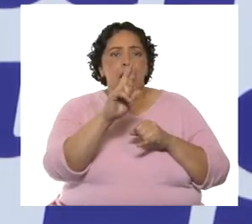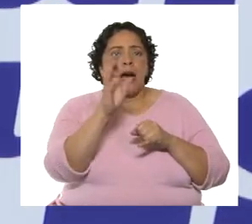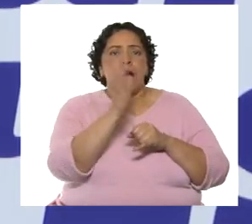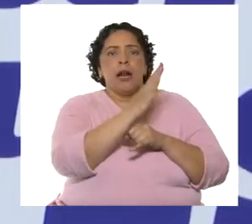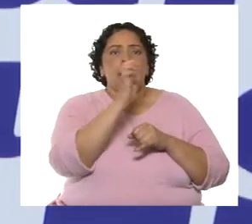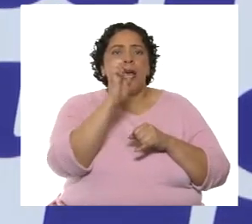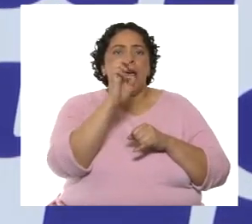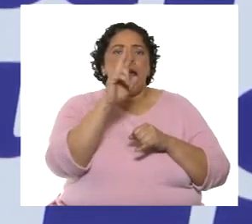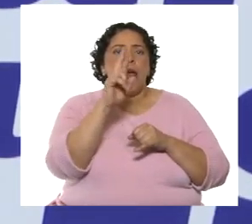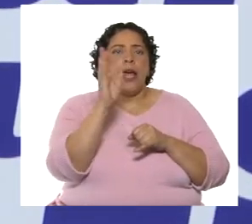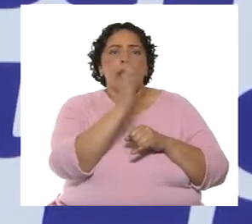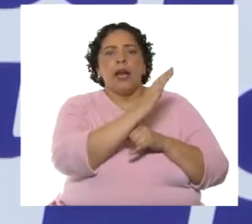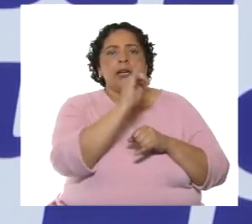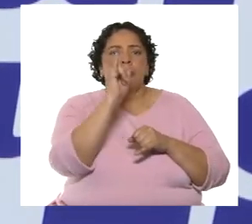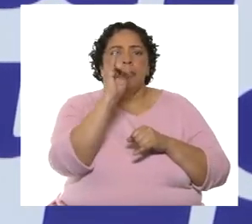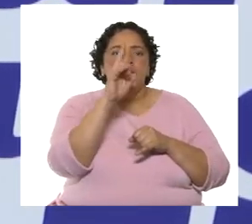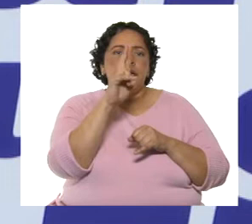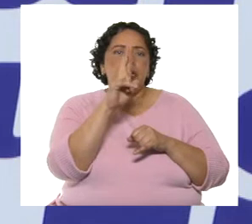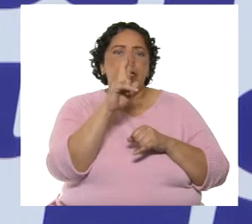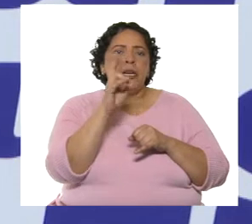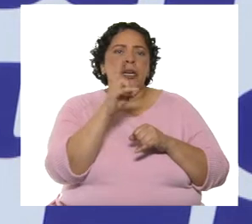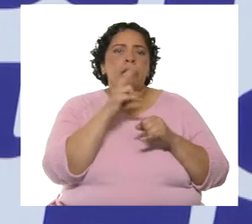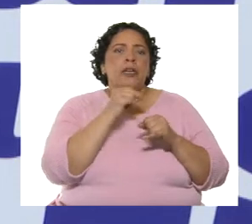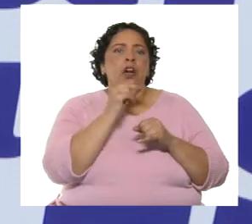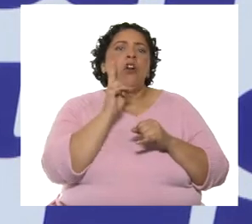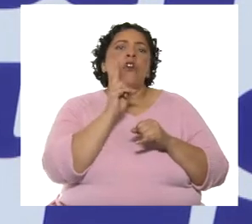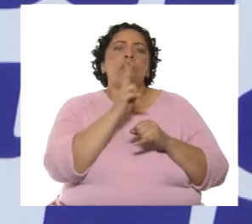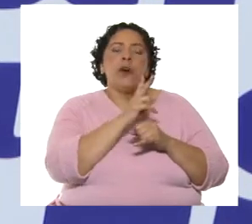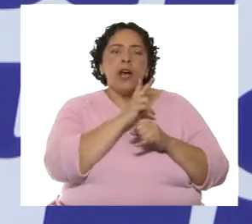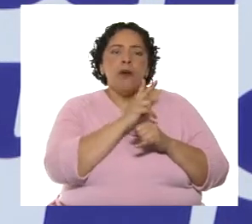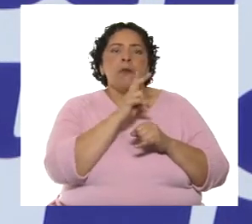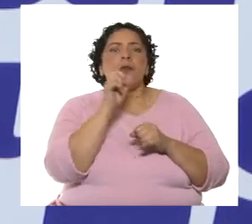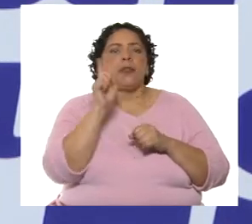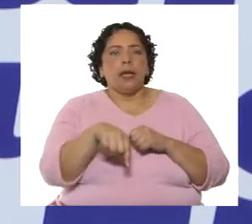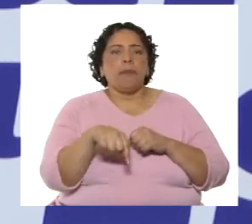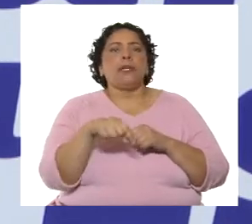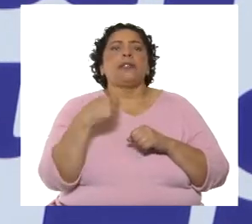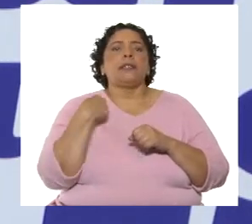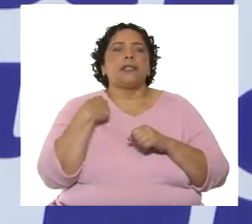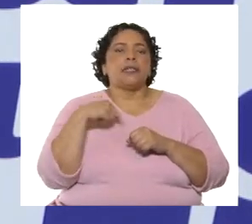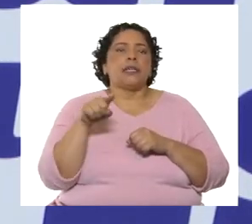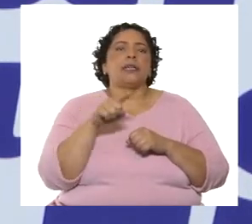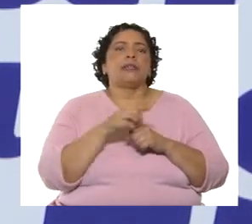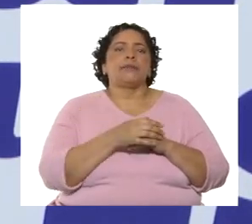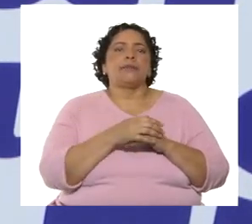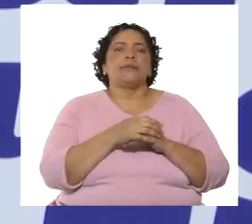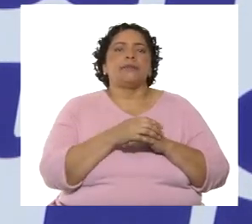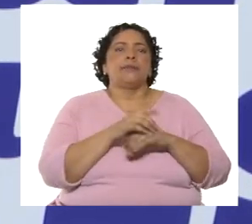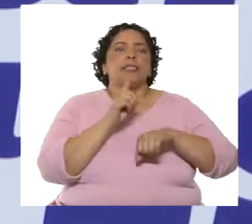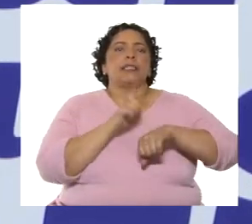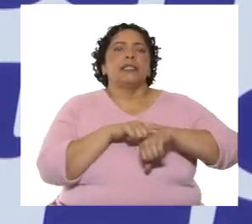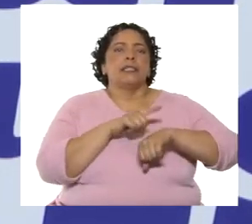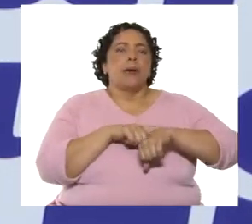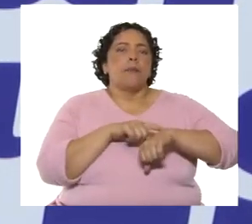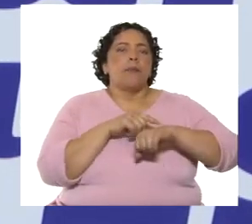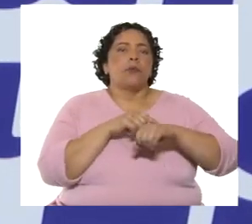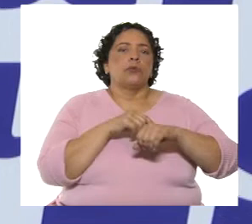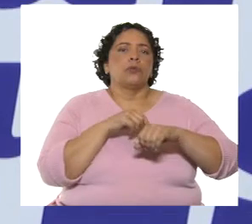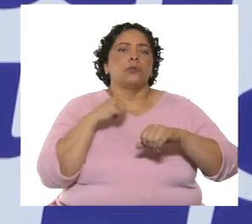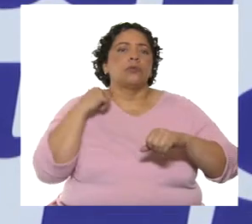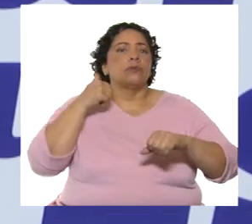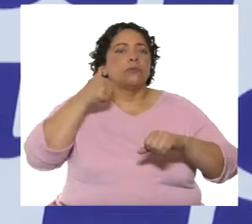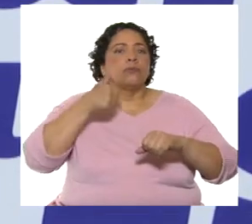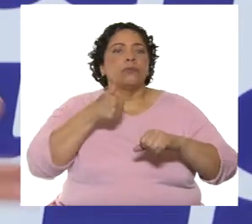ir, donde vamos a ver los verbos no conjugados, los verbos también tienen lo que llamamos tiempo, tienen un tiempo